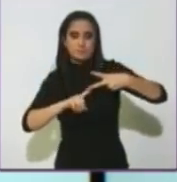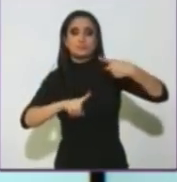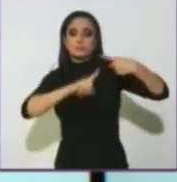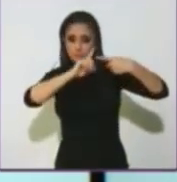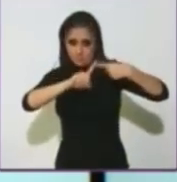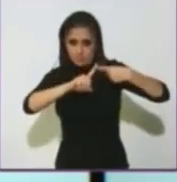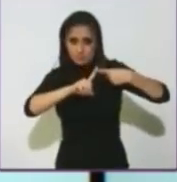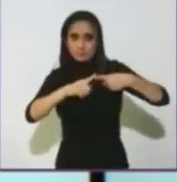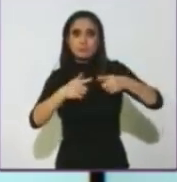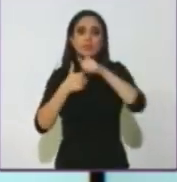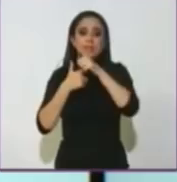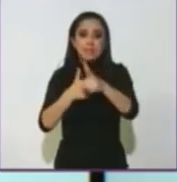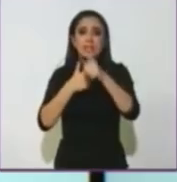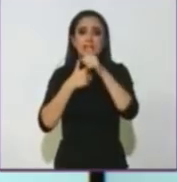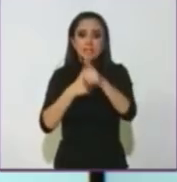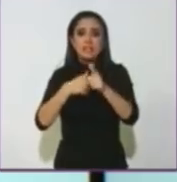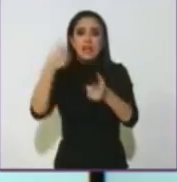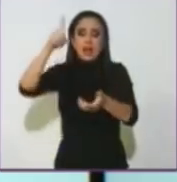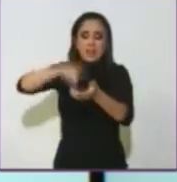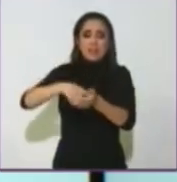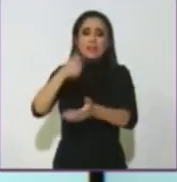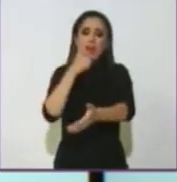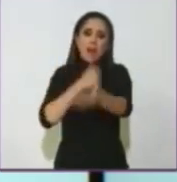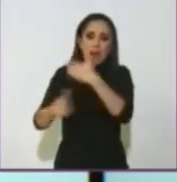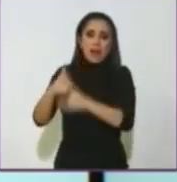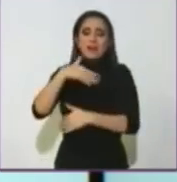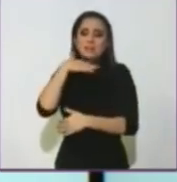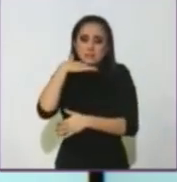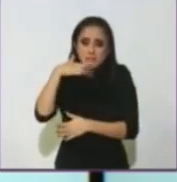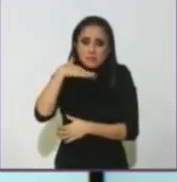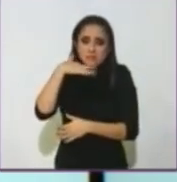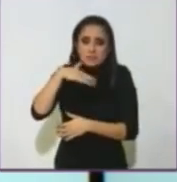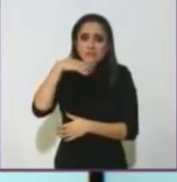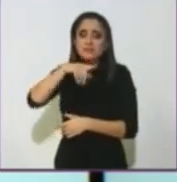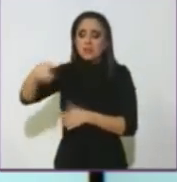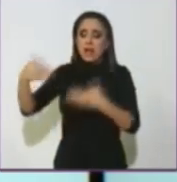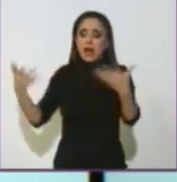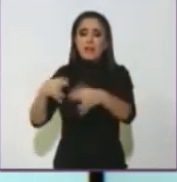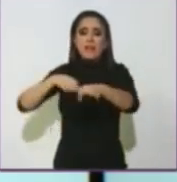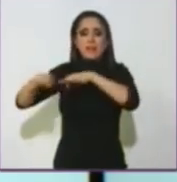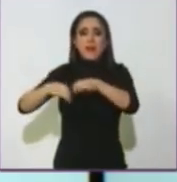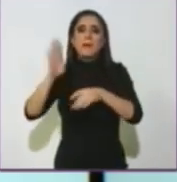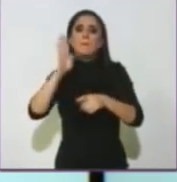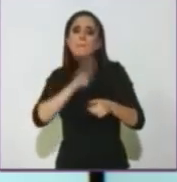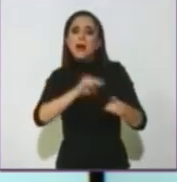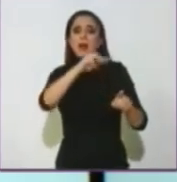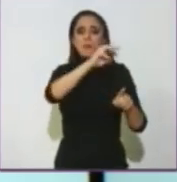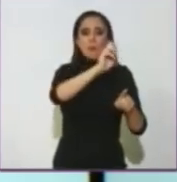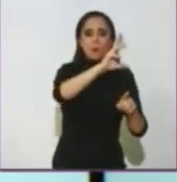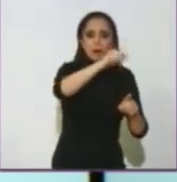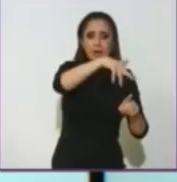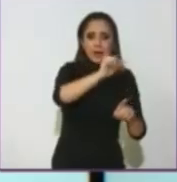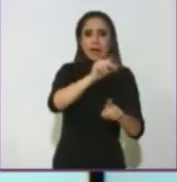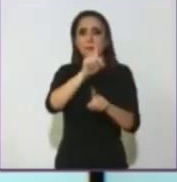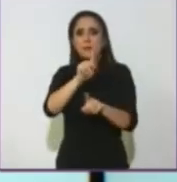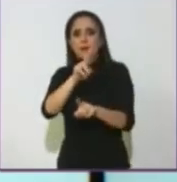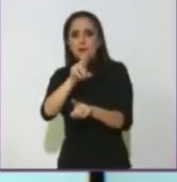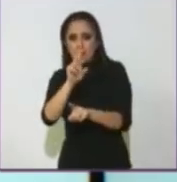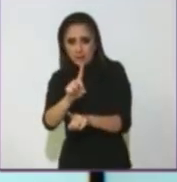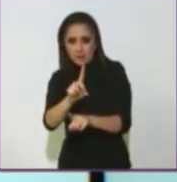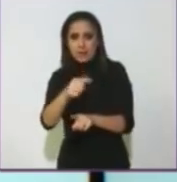seguir secuestrados por la corrupción y la ineptitud de morena y el perredé con mis propuestas